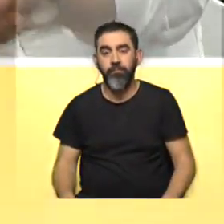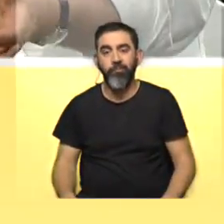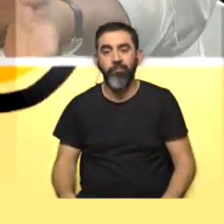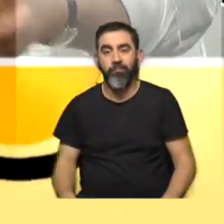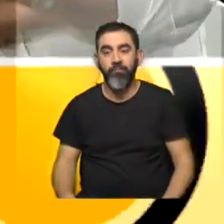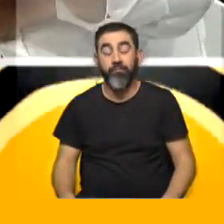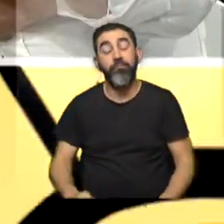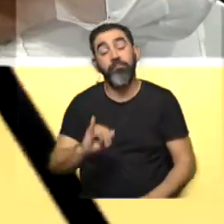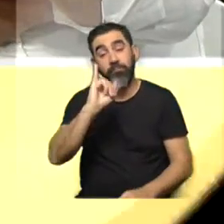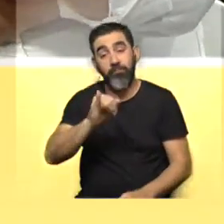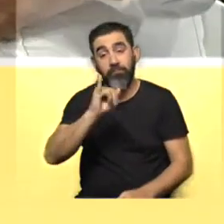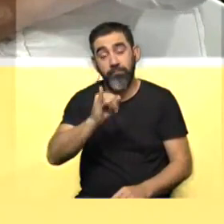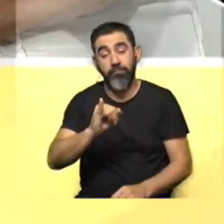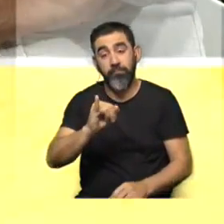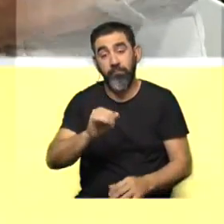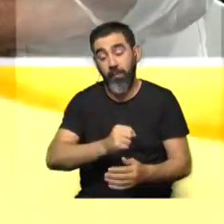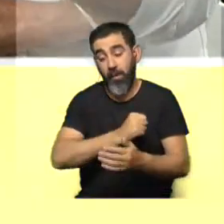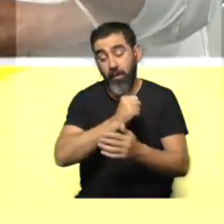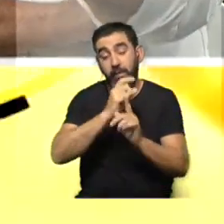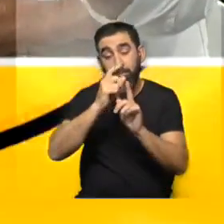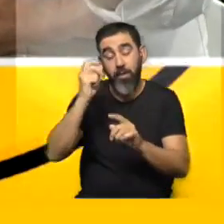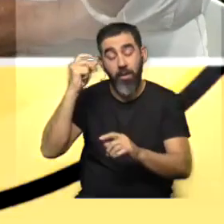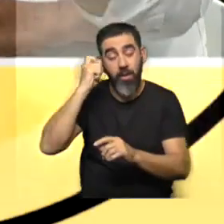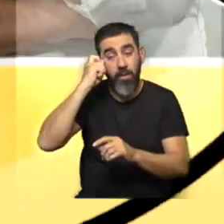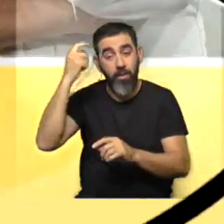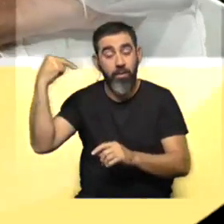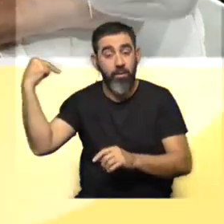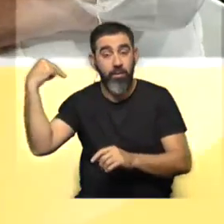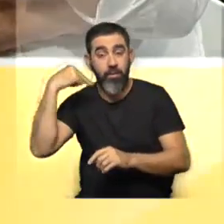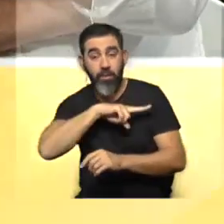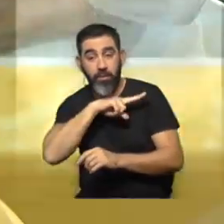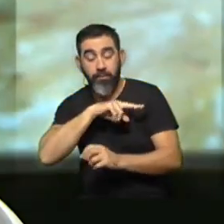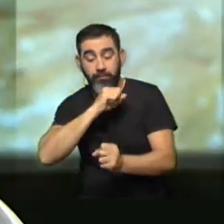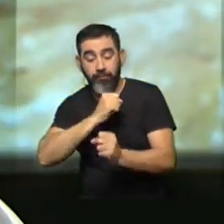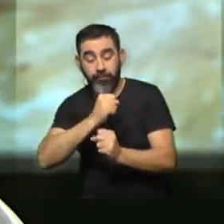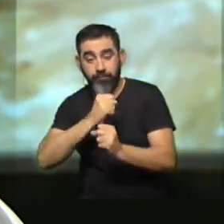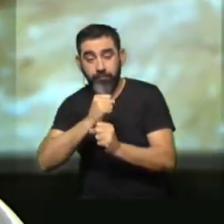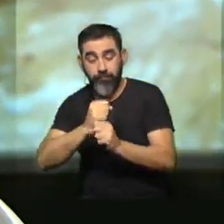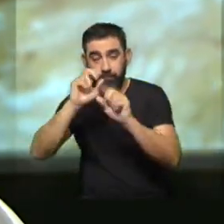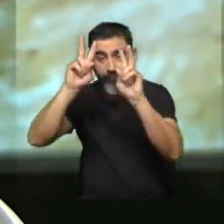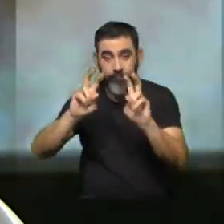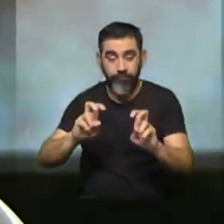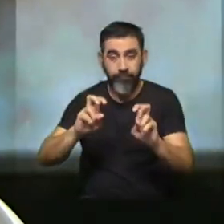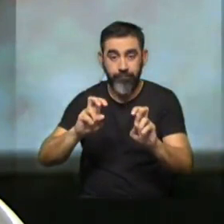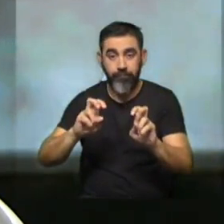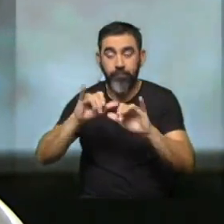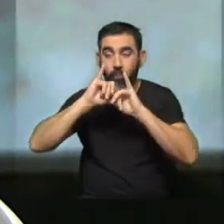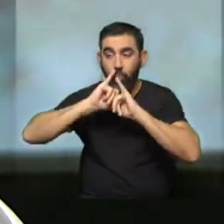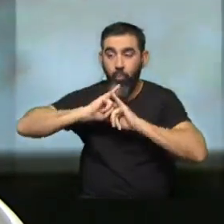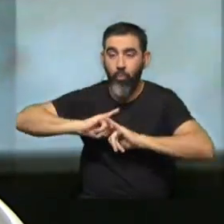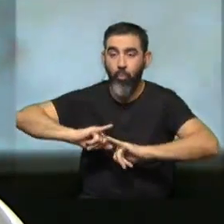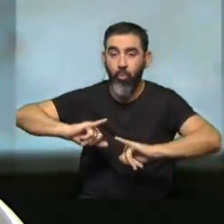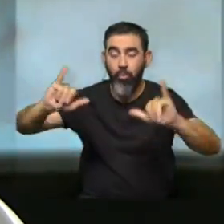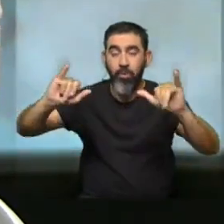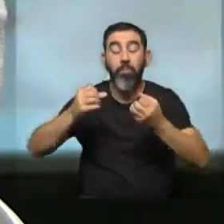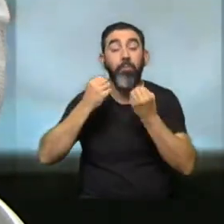Y efectivamente, hasta con inteligencia artificial hemos trabajado últimamente y hemos publicado,